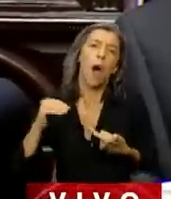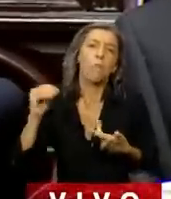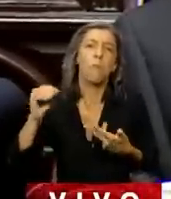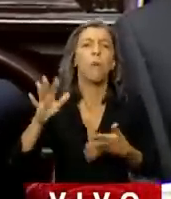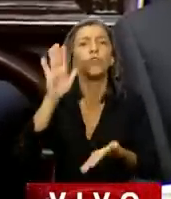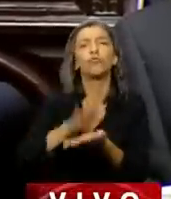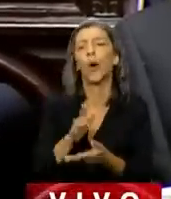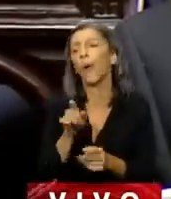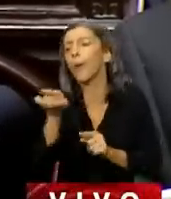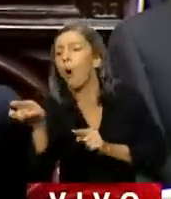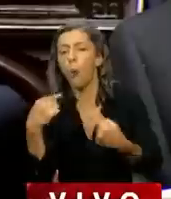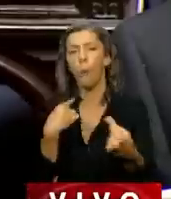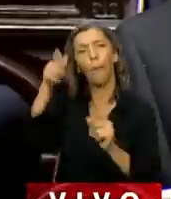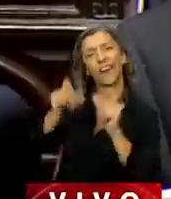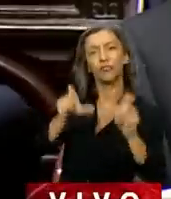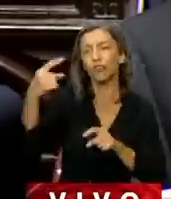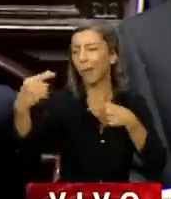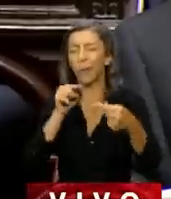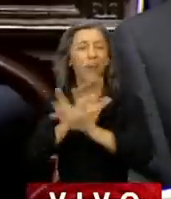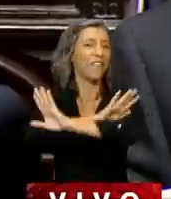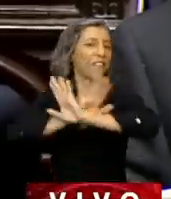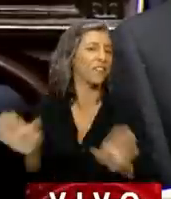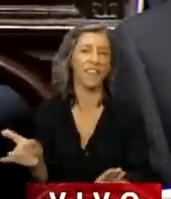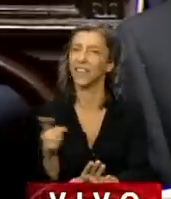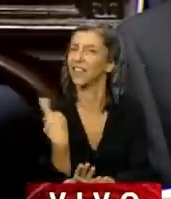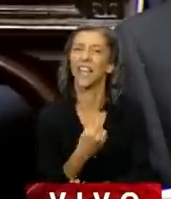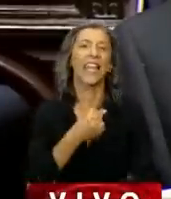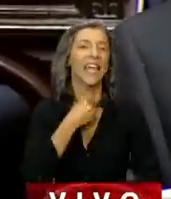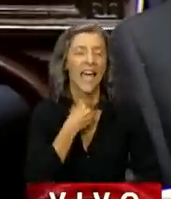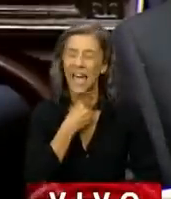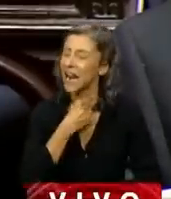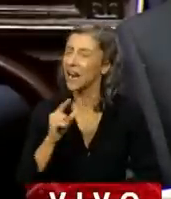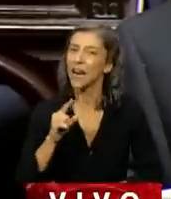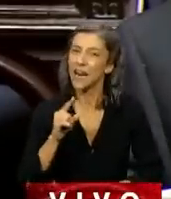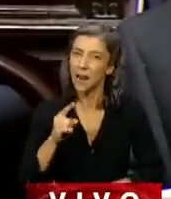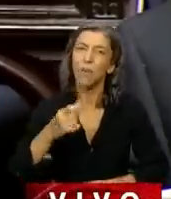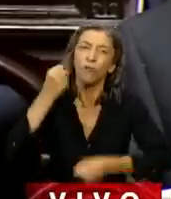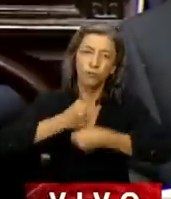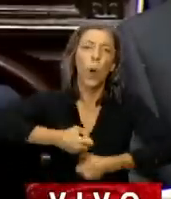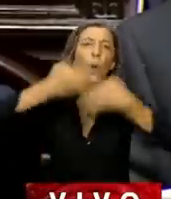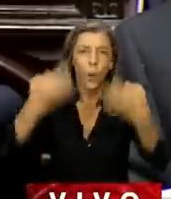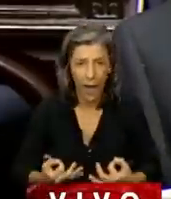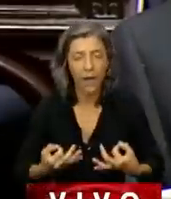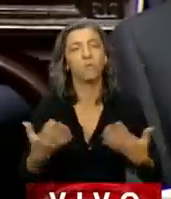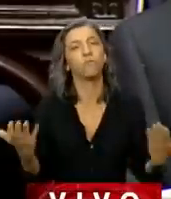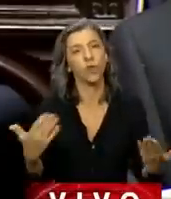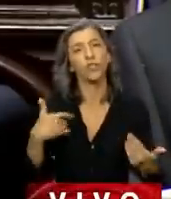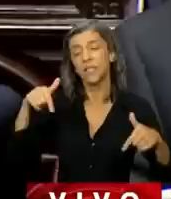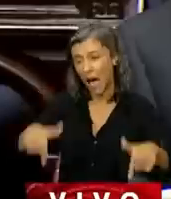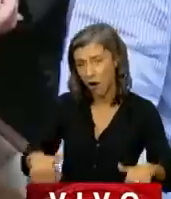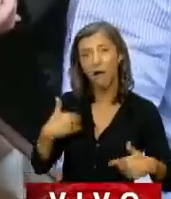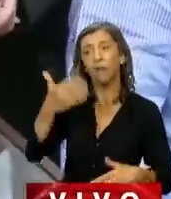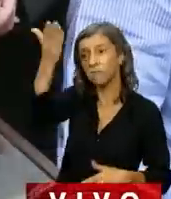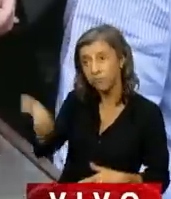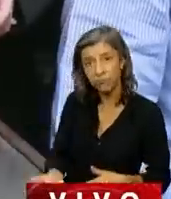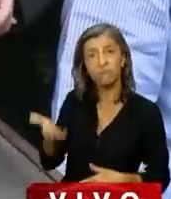personal. Señor Presidente, deseándole a quien ha renunciado y va al Ejecutivo